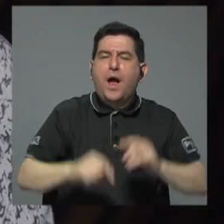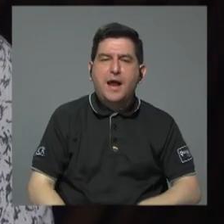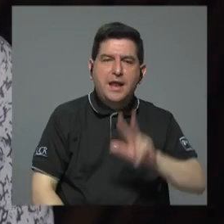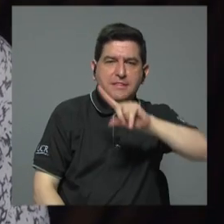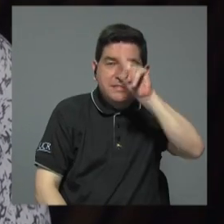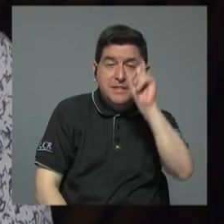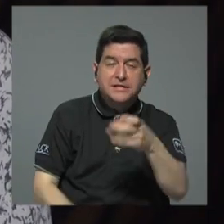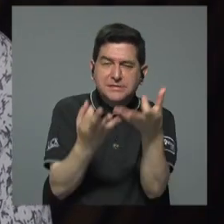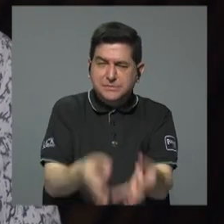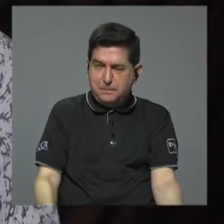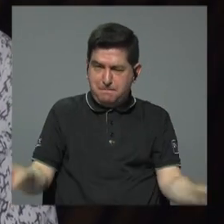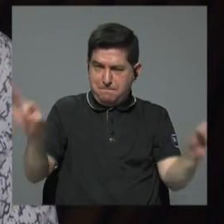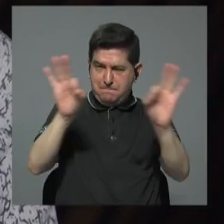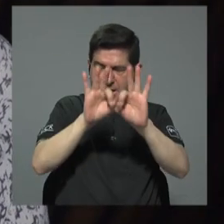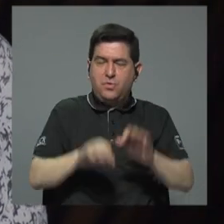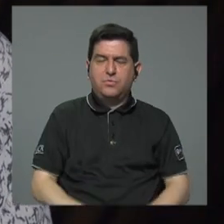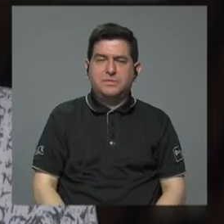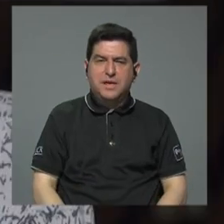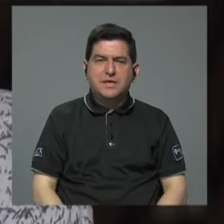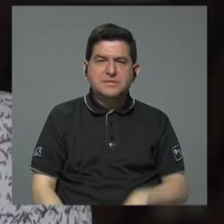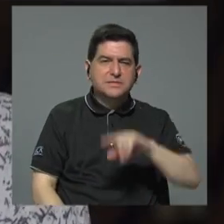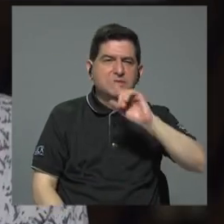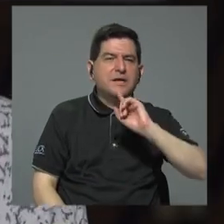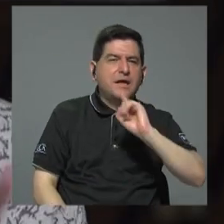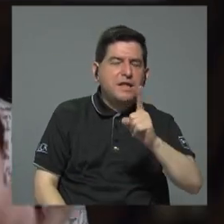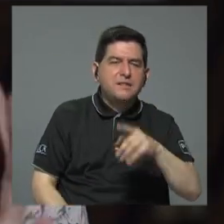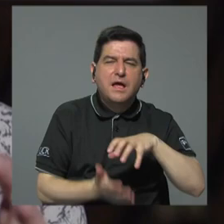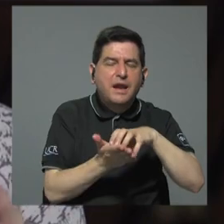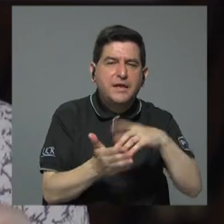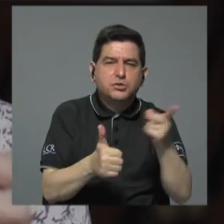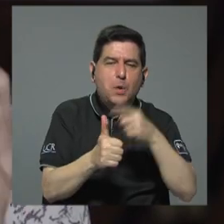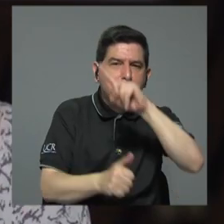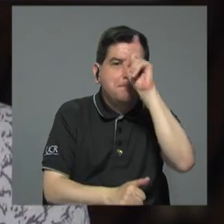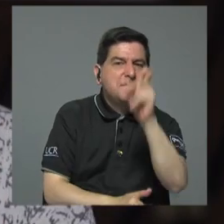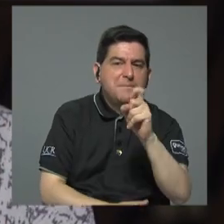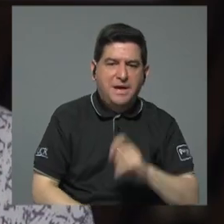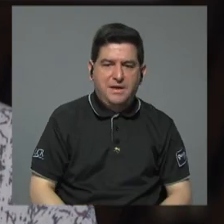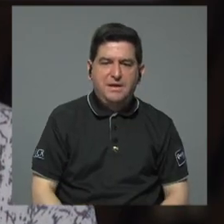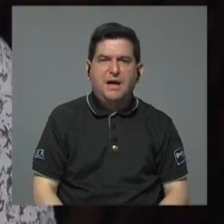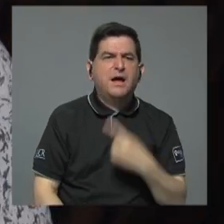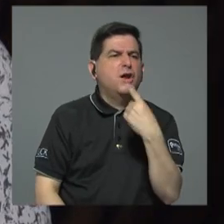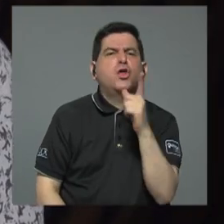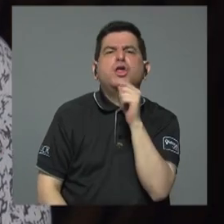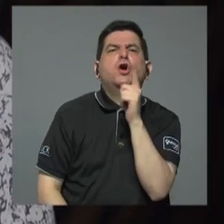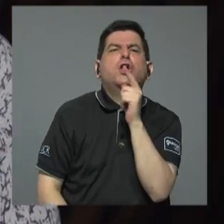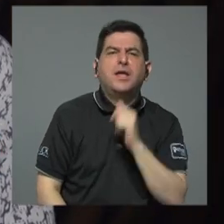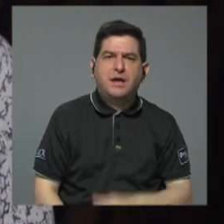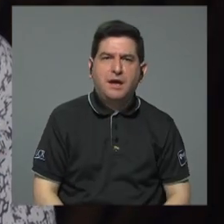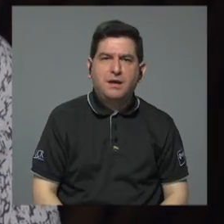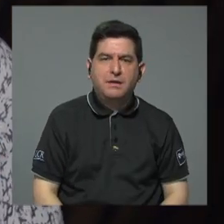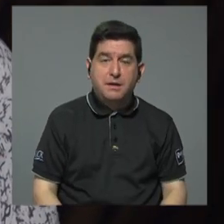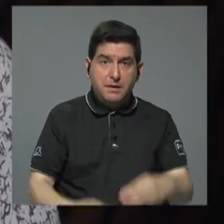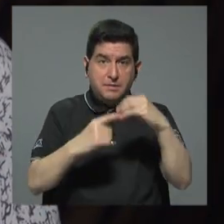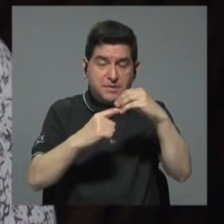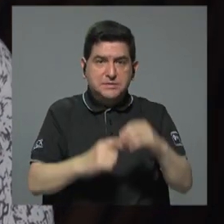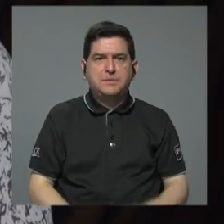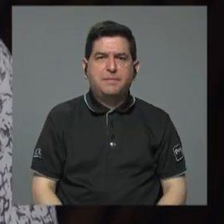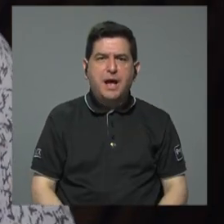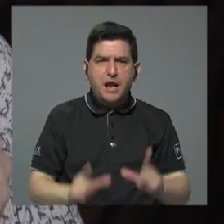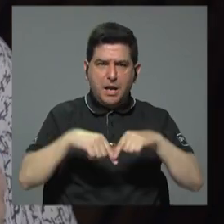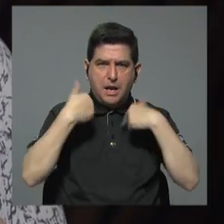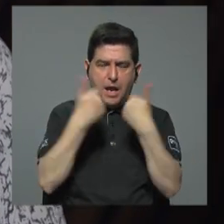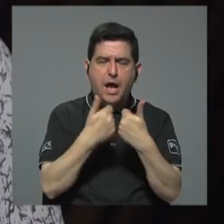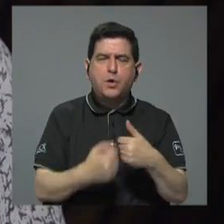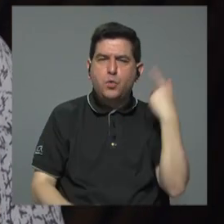tres preguntas clave ante una afirmación dudosa. Veamos la primera pregunta. ¿Quién lo dijo? Le daremos prioridad a fuerzas